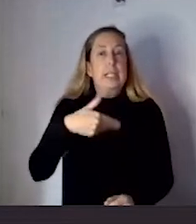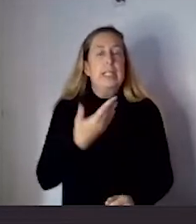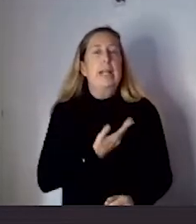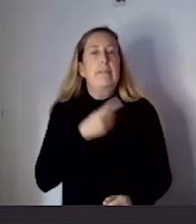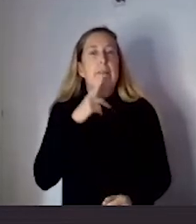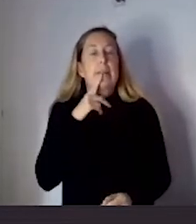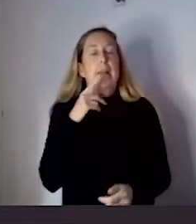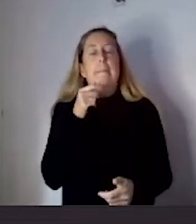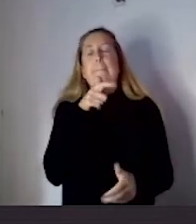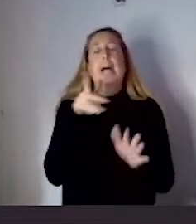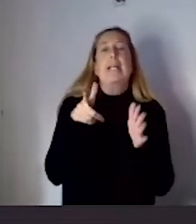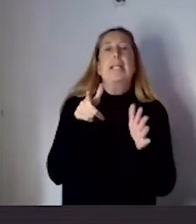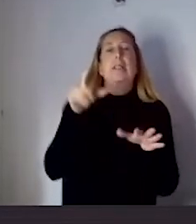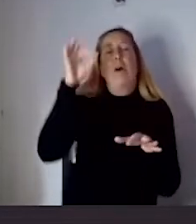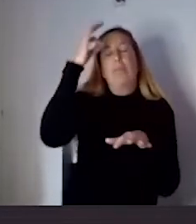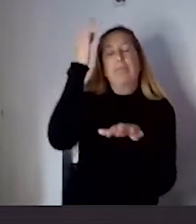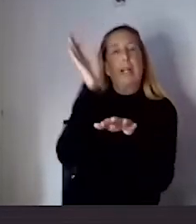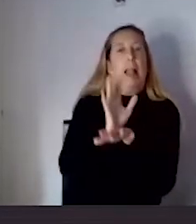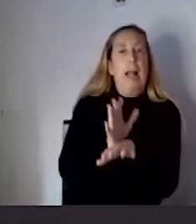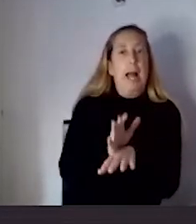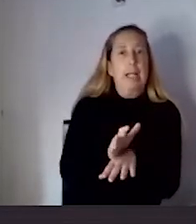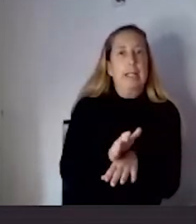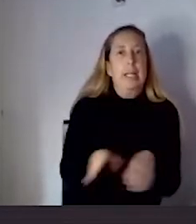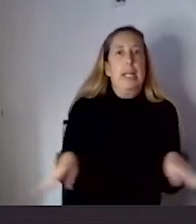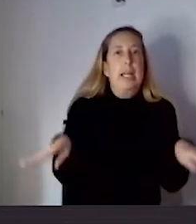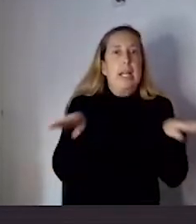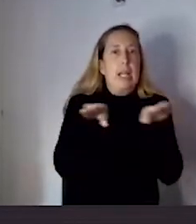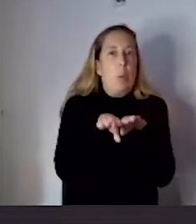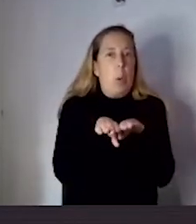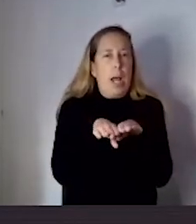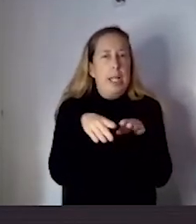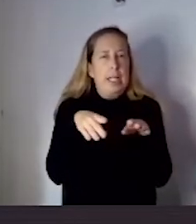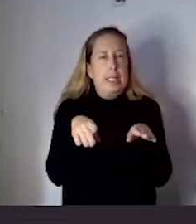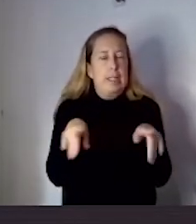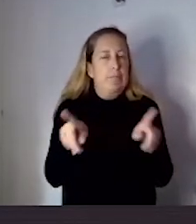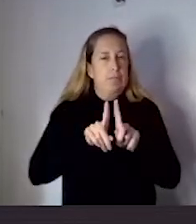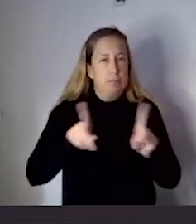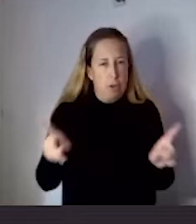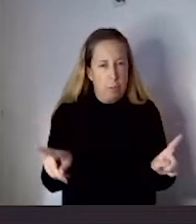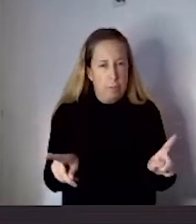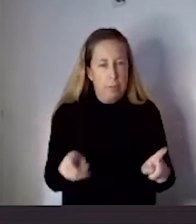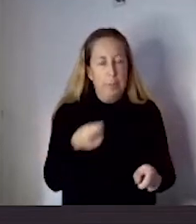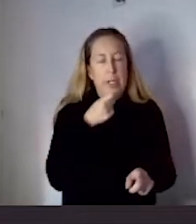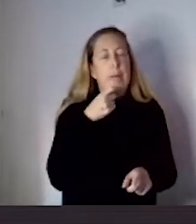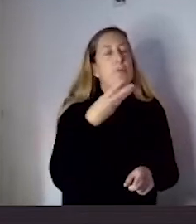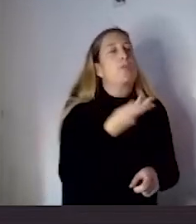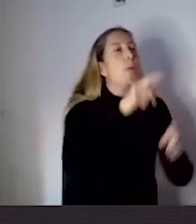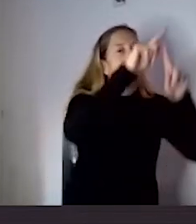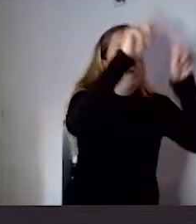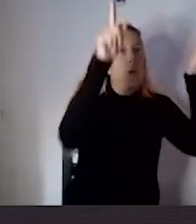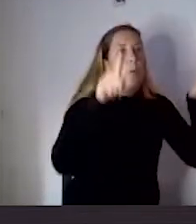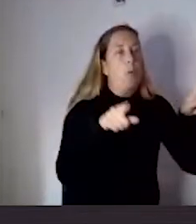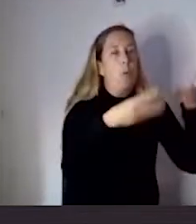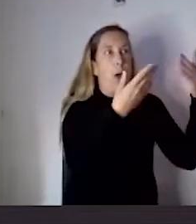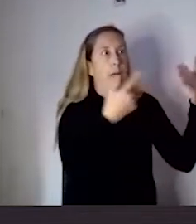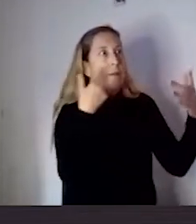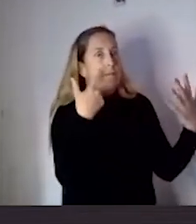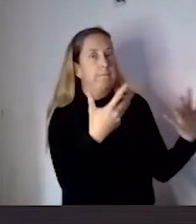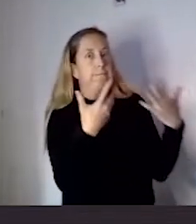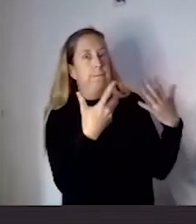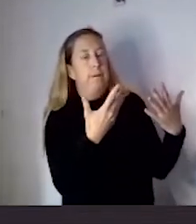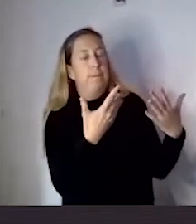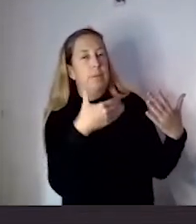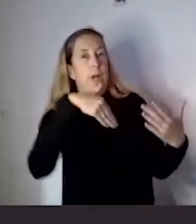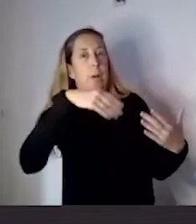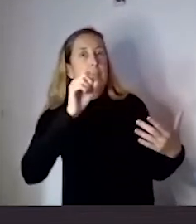verdad no son equivalentes o sea si compro una lista verdad estoy comprando una copia la